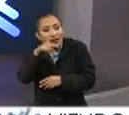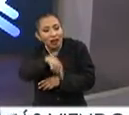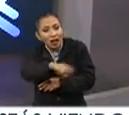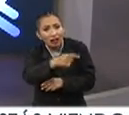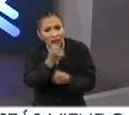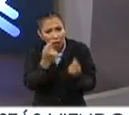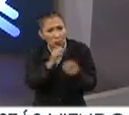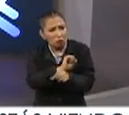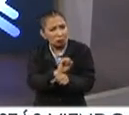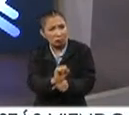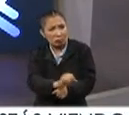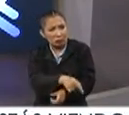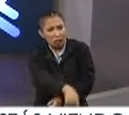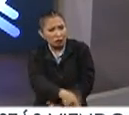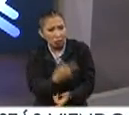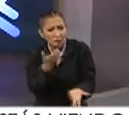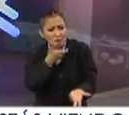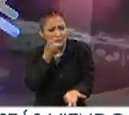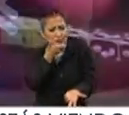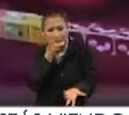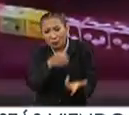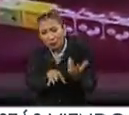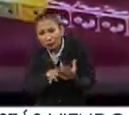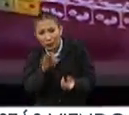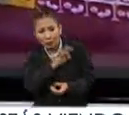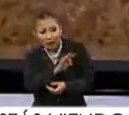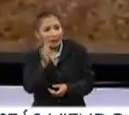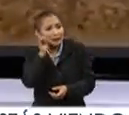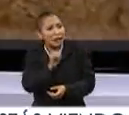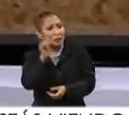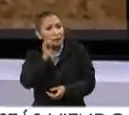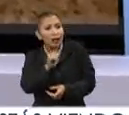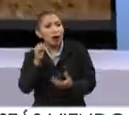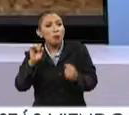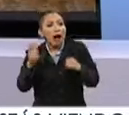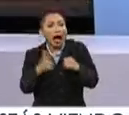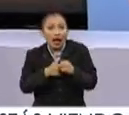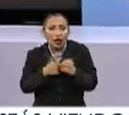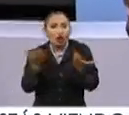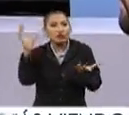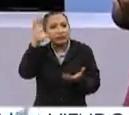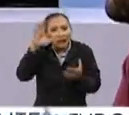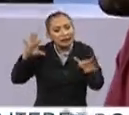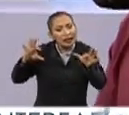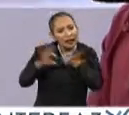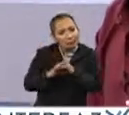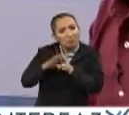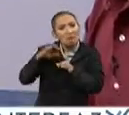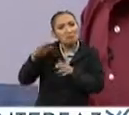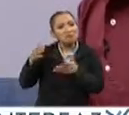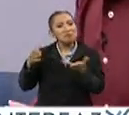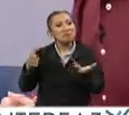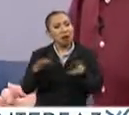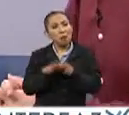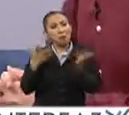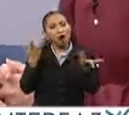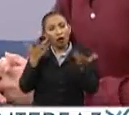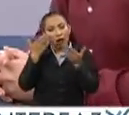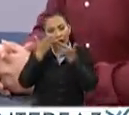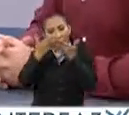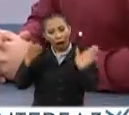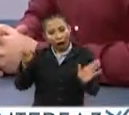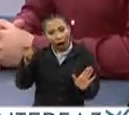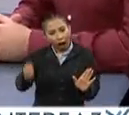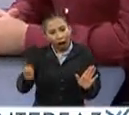hay elementos muy sencillos de tu cotidianidad, los cuales siempre tienen que ver con algún aspecto de la ciencia, y es precisamente como redescubren